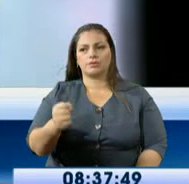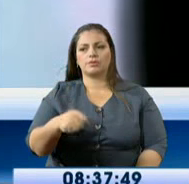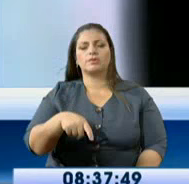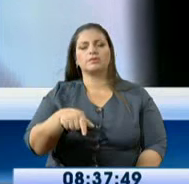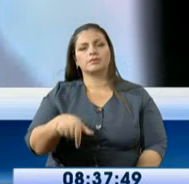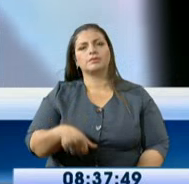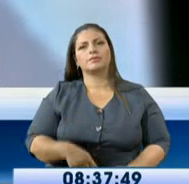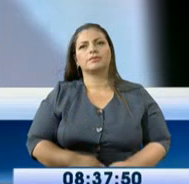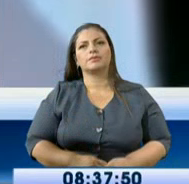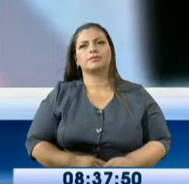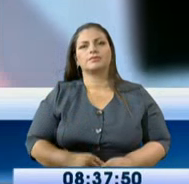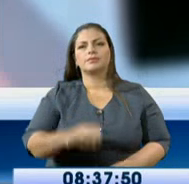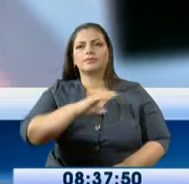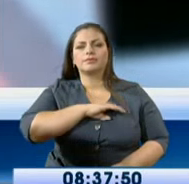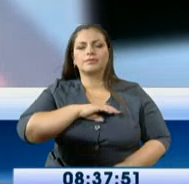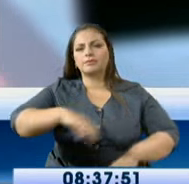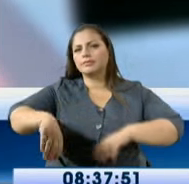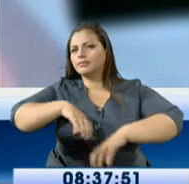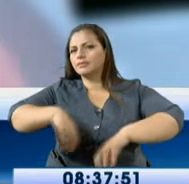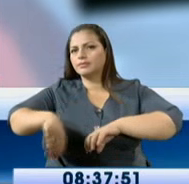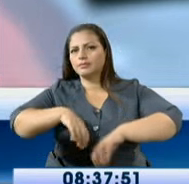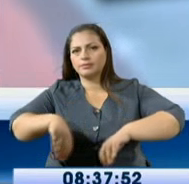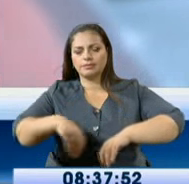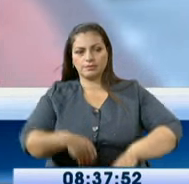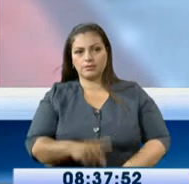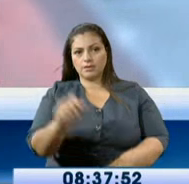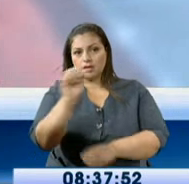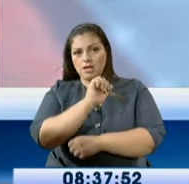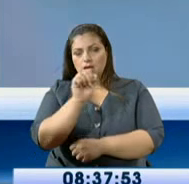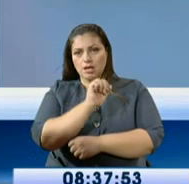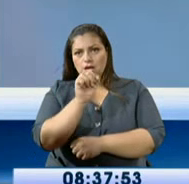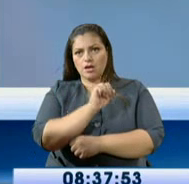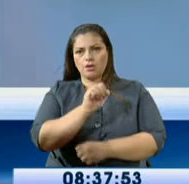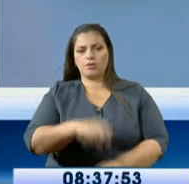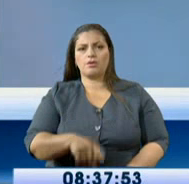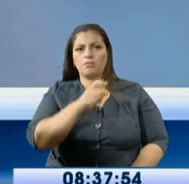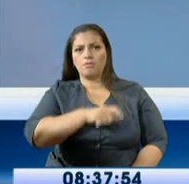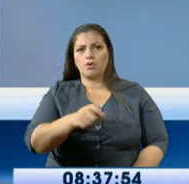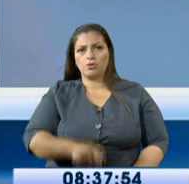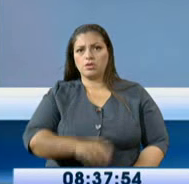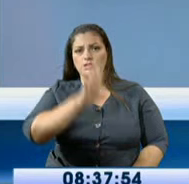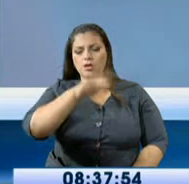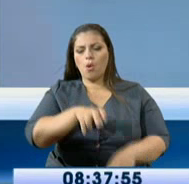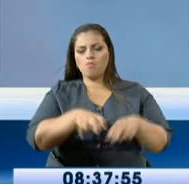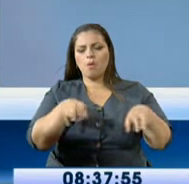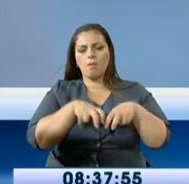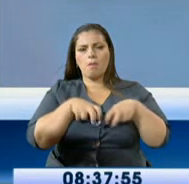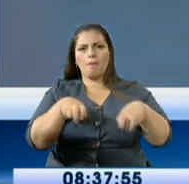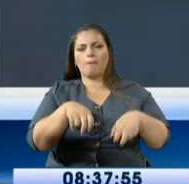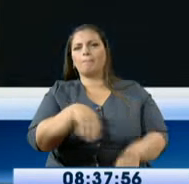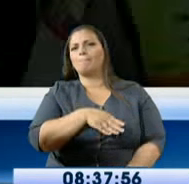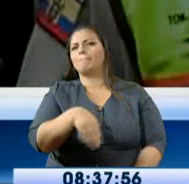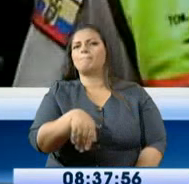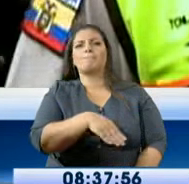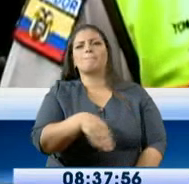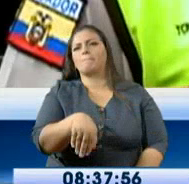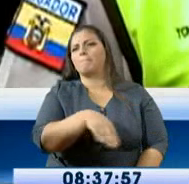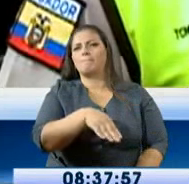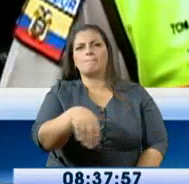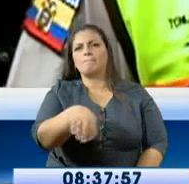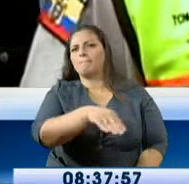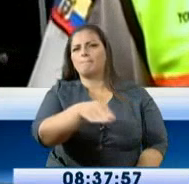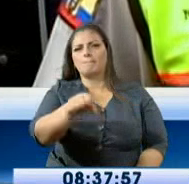la cajuela encontraron varias computadoras portátiles y accesorios que supuestamente fueron robados en días pasados. Fue o producto